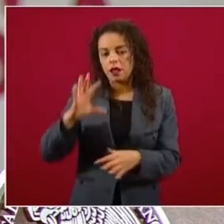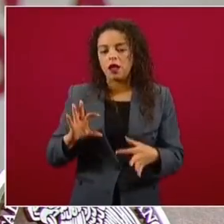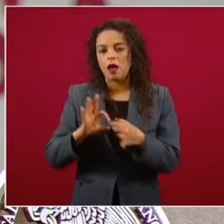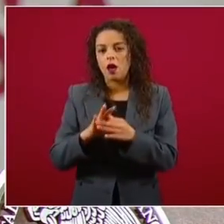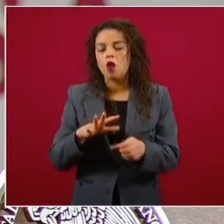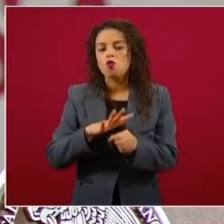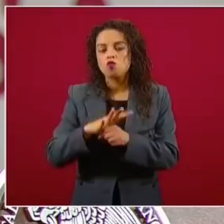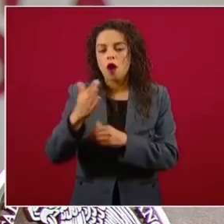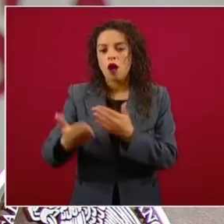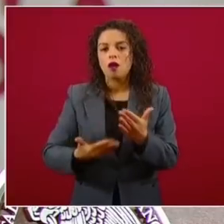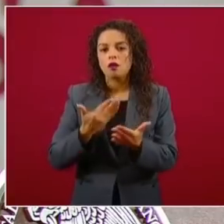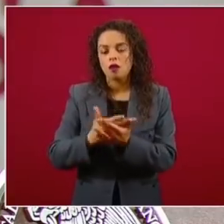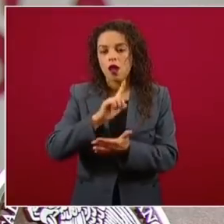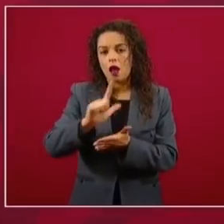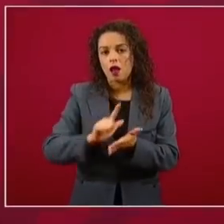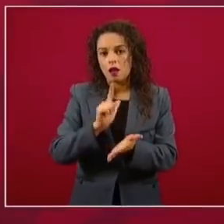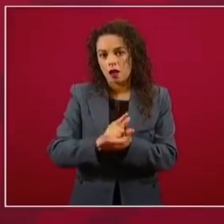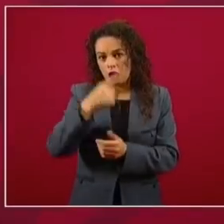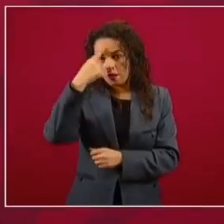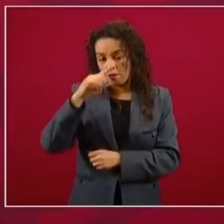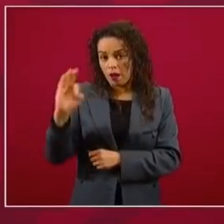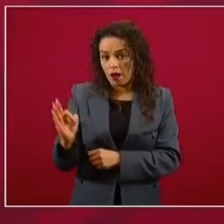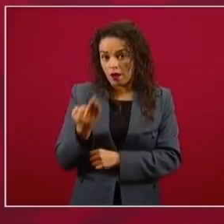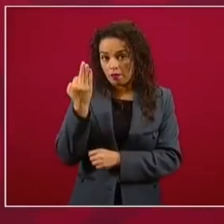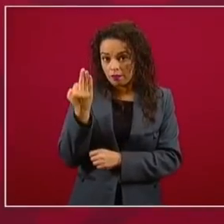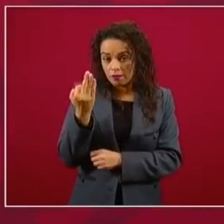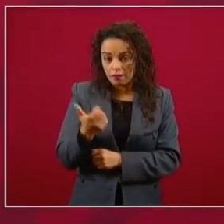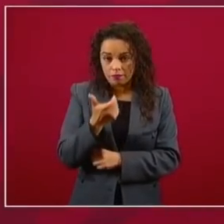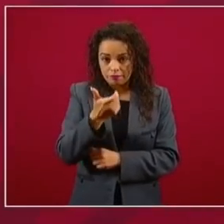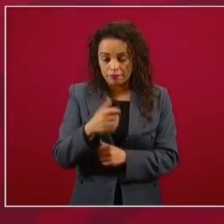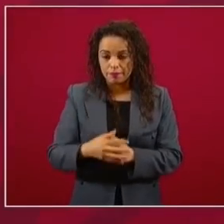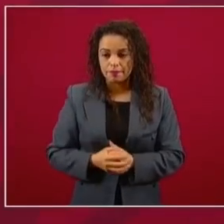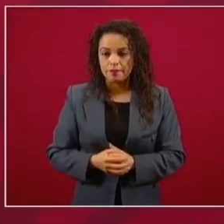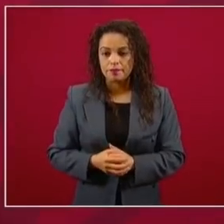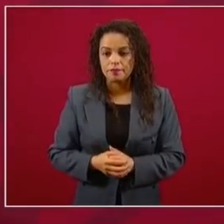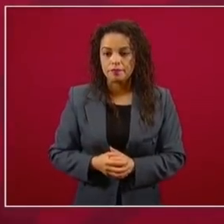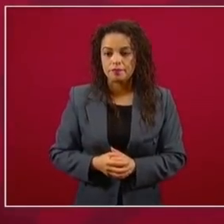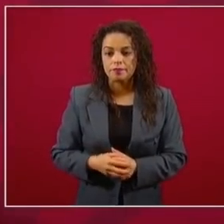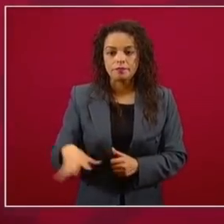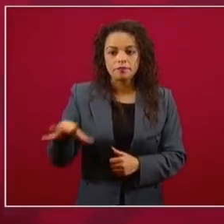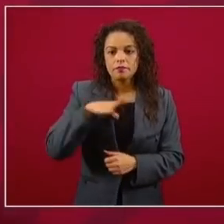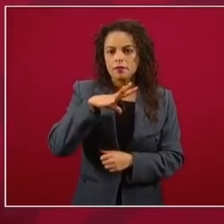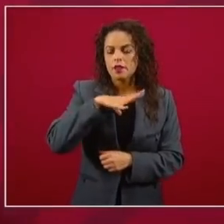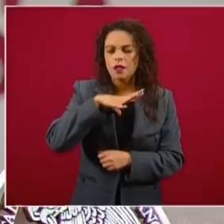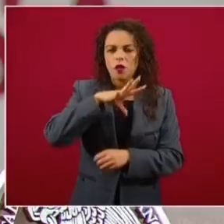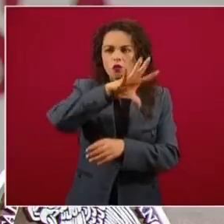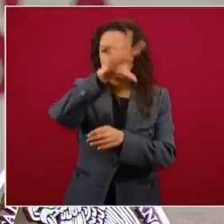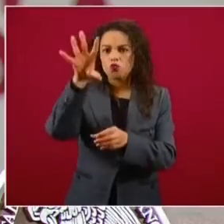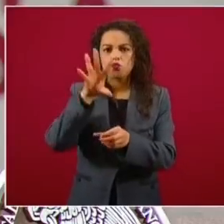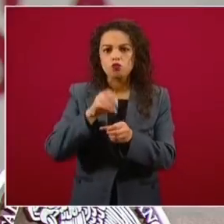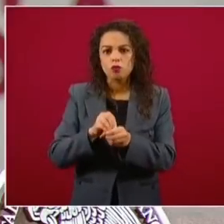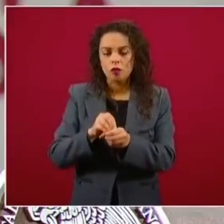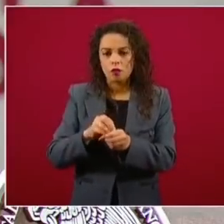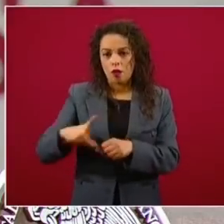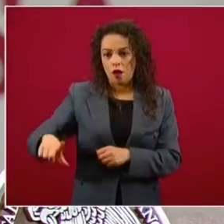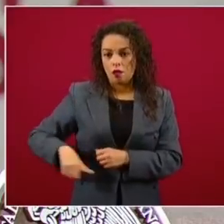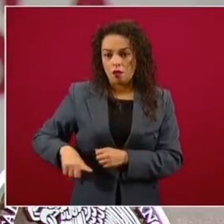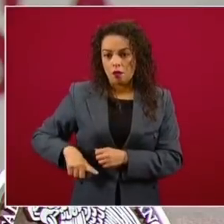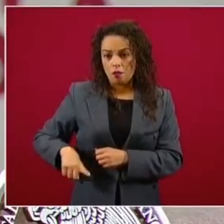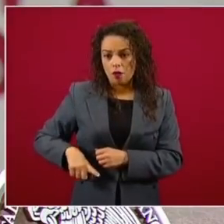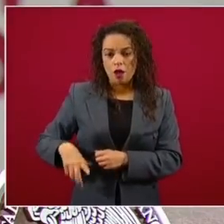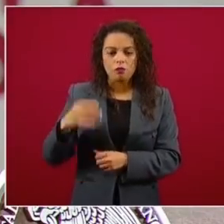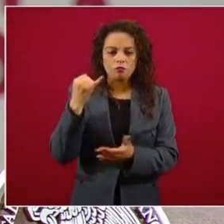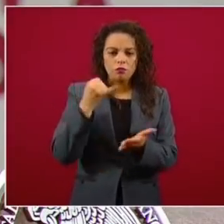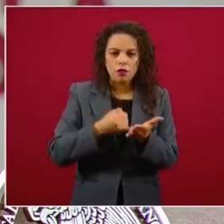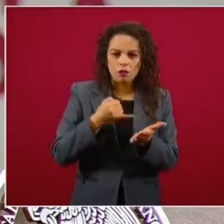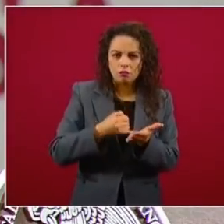ley de ingresos de la Federación. La ley de ingresos de la Federación tiene todos los ingresos que va a tener el gobierno, es decir, los